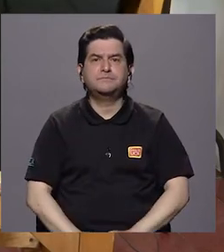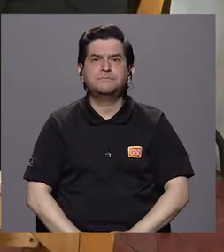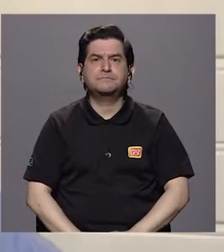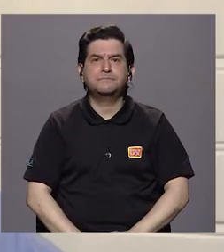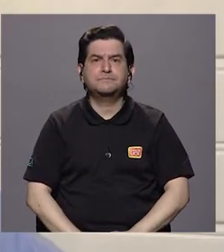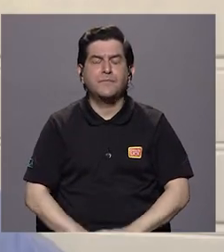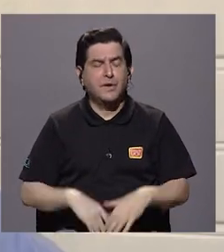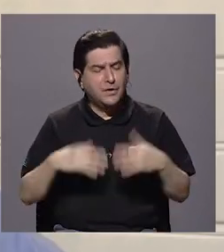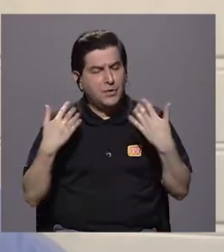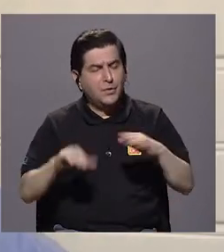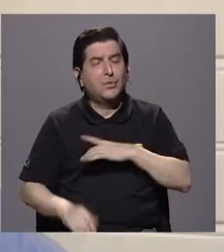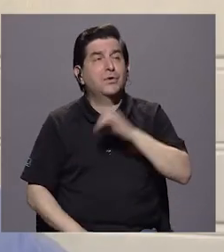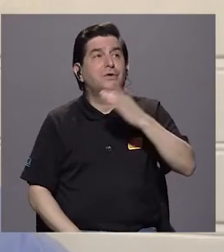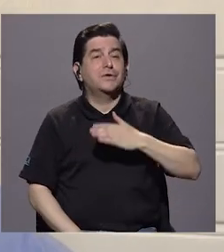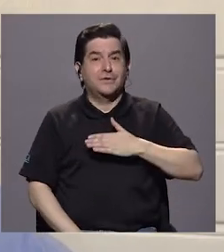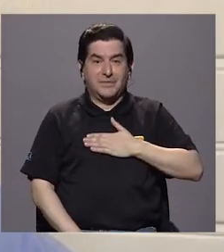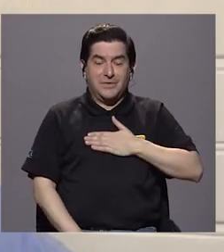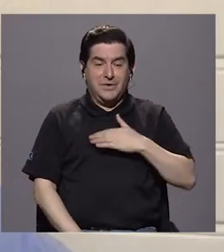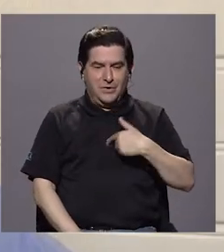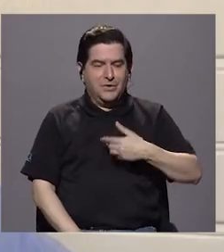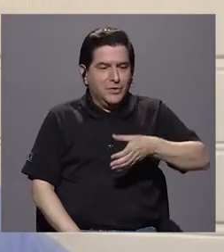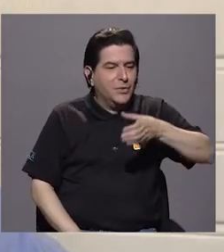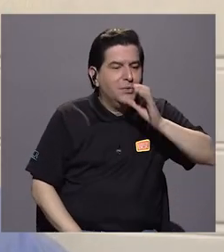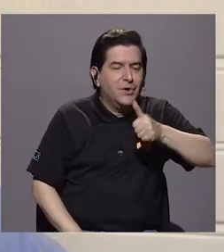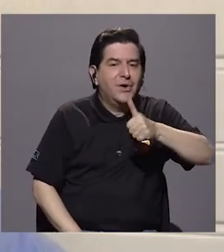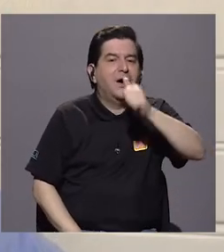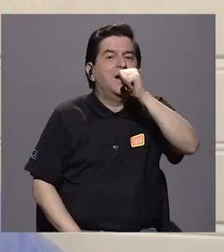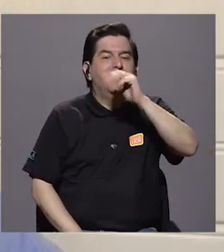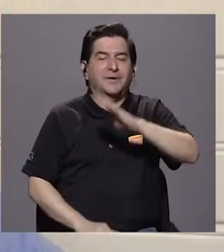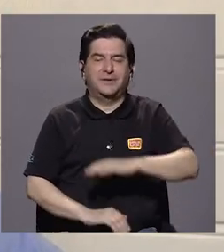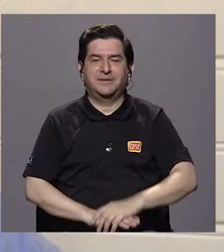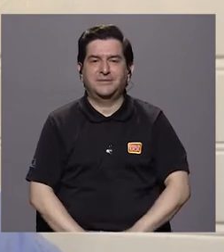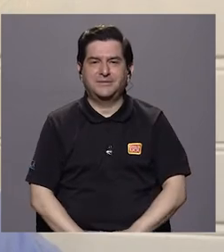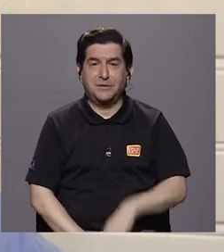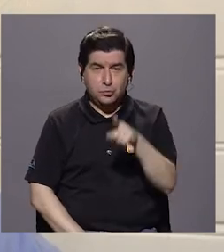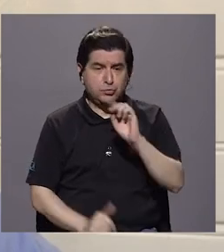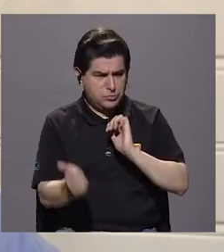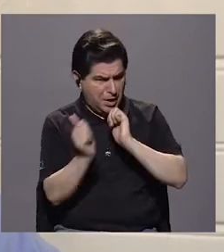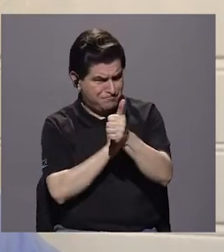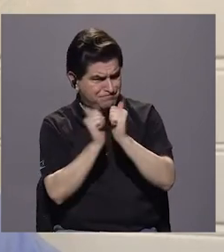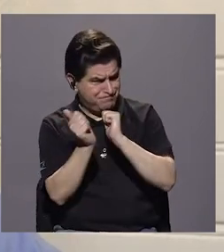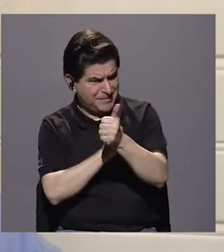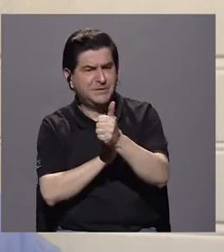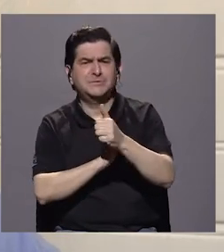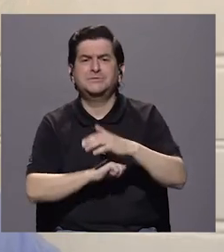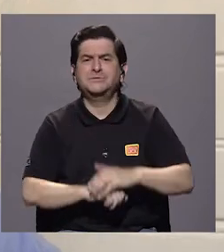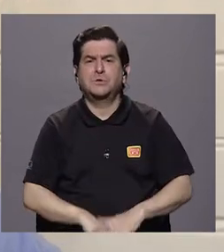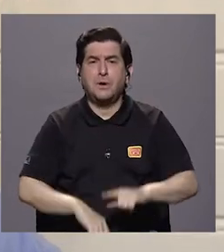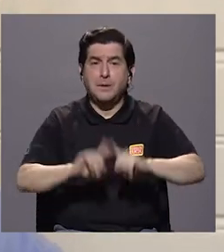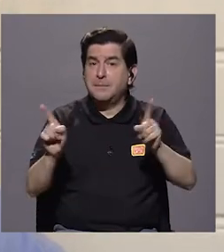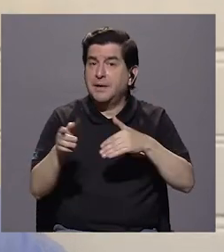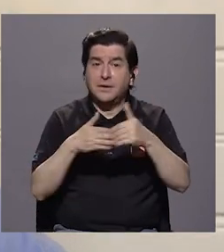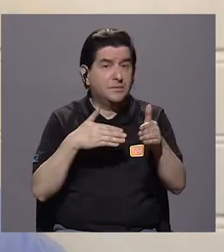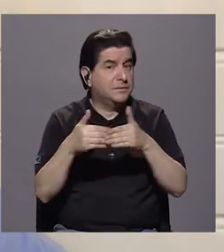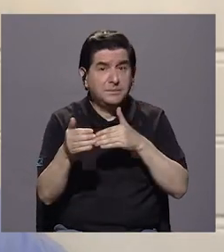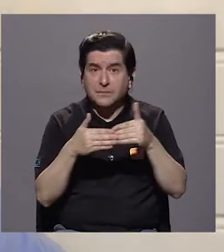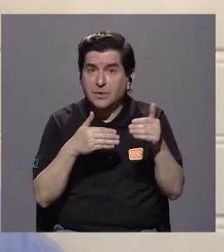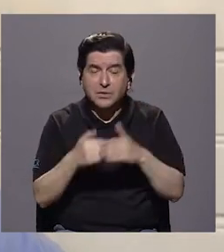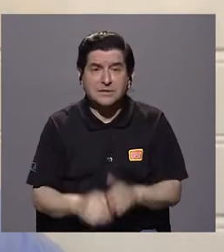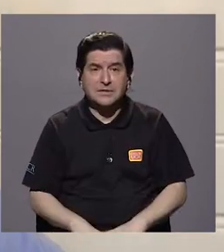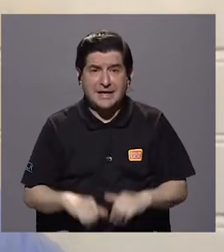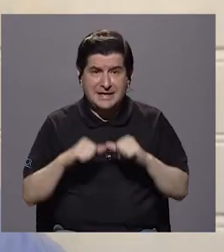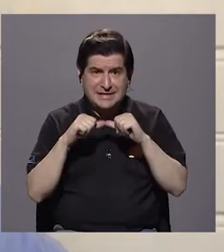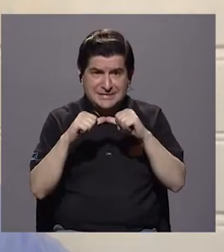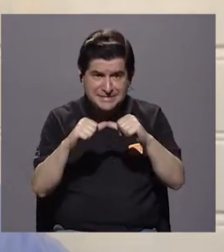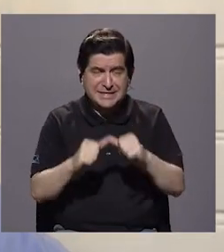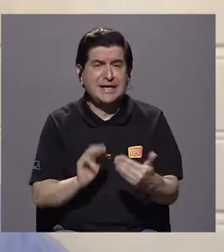Ay, Dios mío, voy a tomar agua. Vea que usted lo ha superado, pero aún así sigue